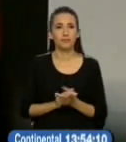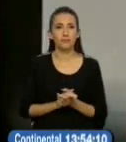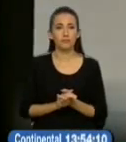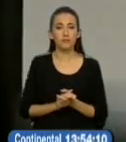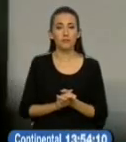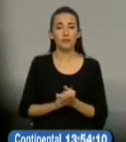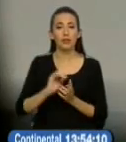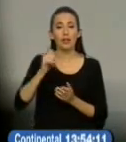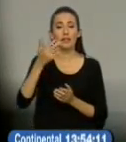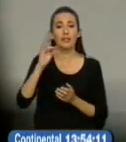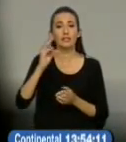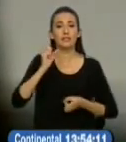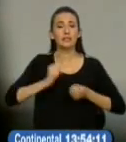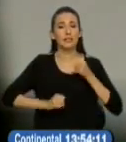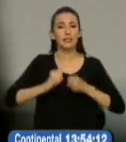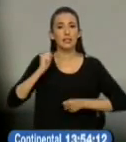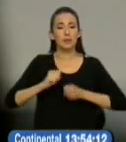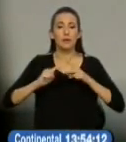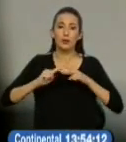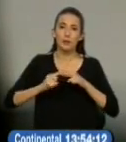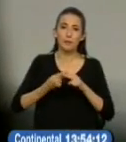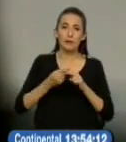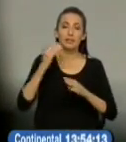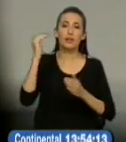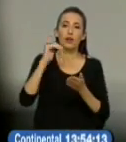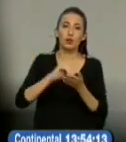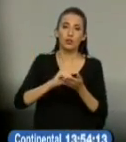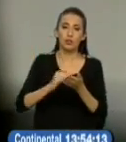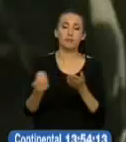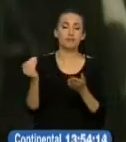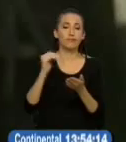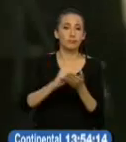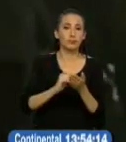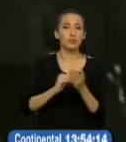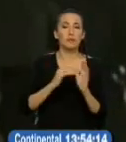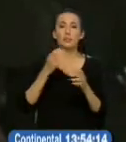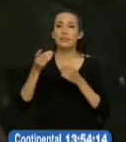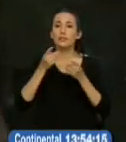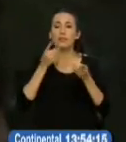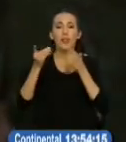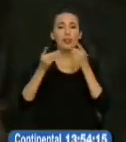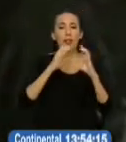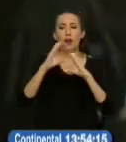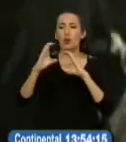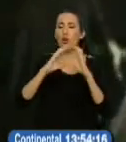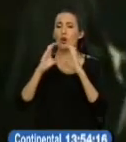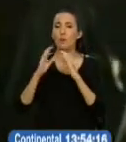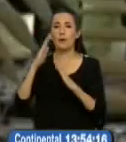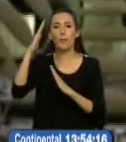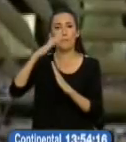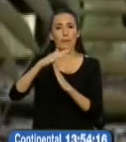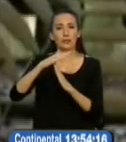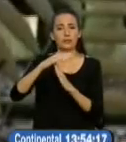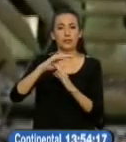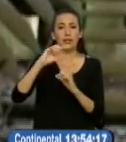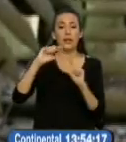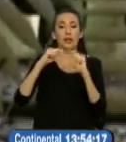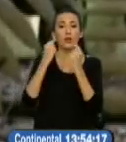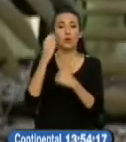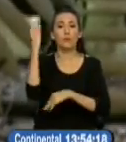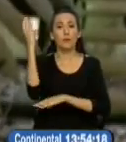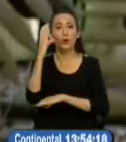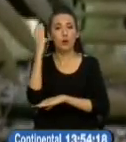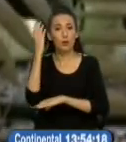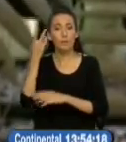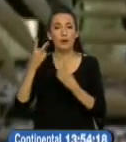Este 17 de mayo inicia la segunda fase de la mesa pública de los diálogos de paz entre el gobierno colombiano y el ELN. Luego de 3 semanas de